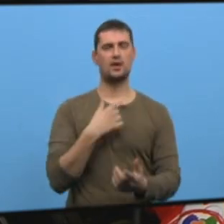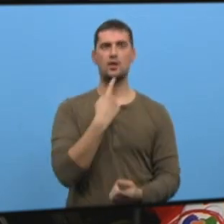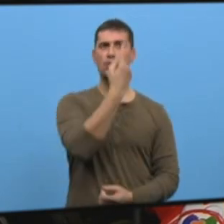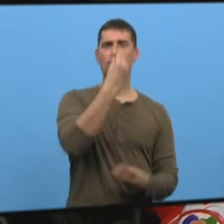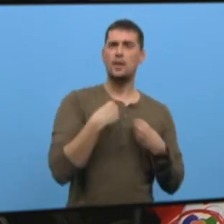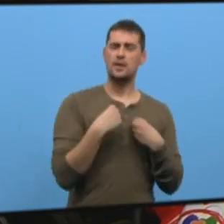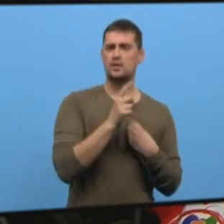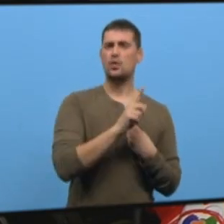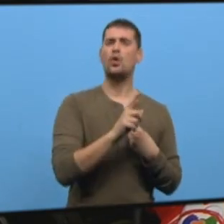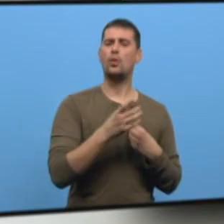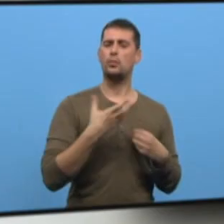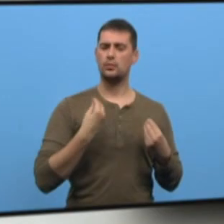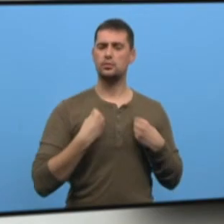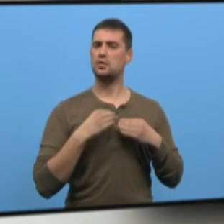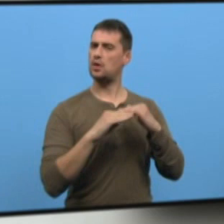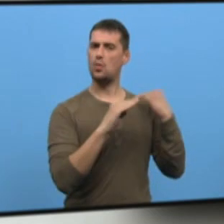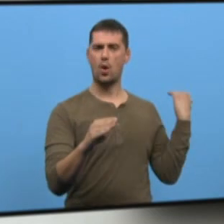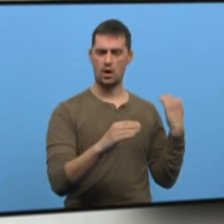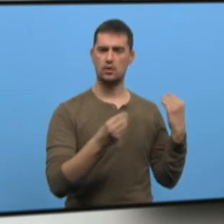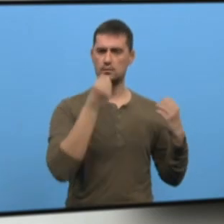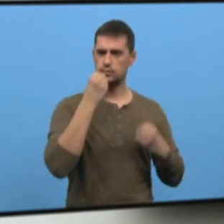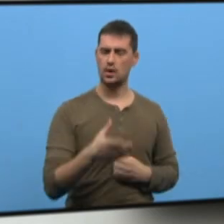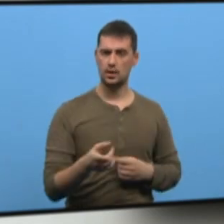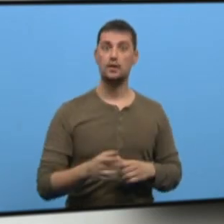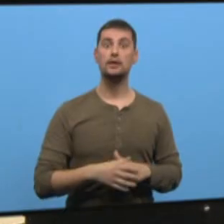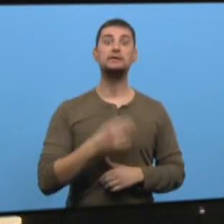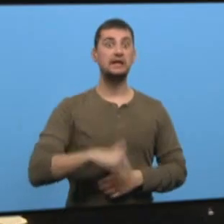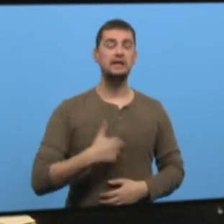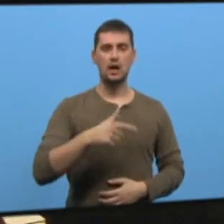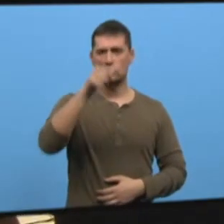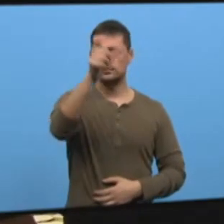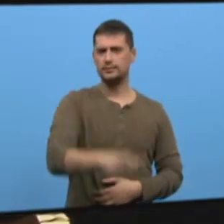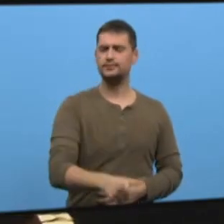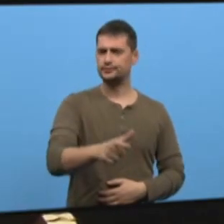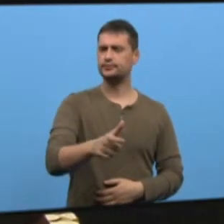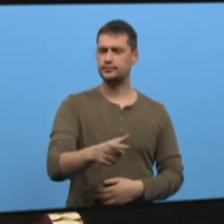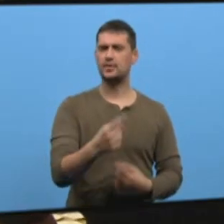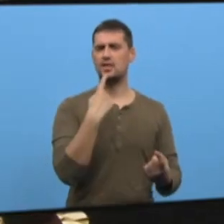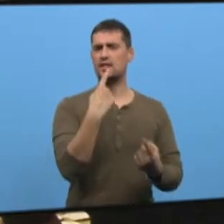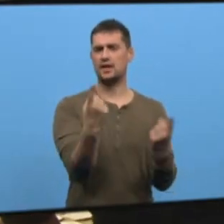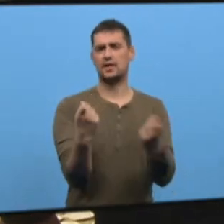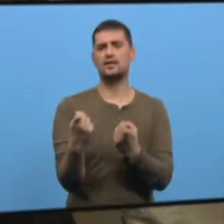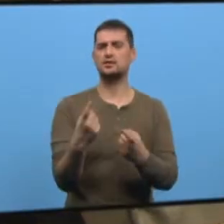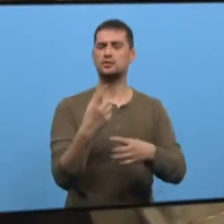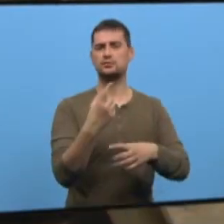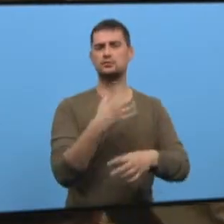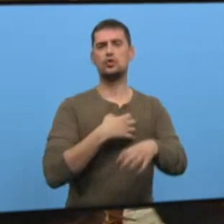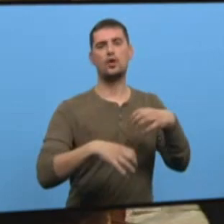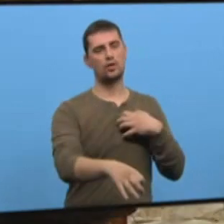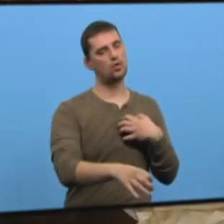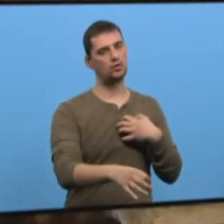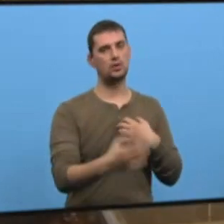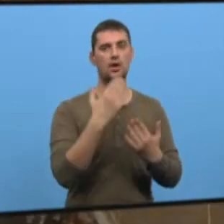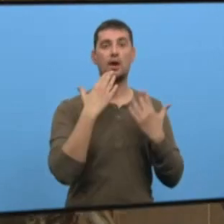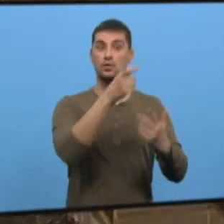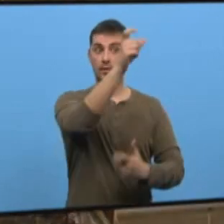que ha una vida tan como de antes Santi se entorno teen muy presente a necesidad de doaz de órganos grazas